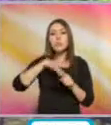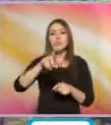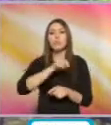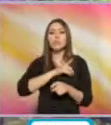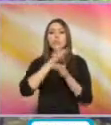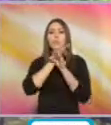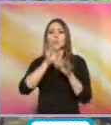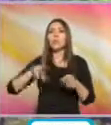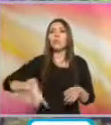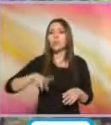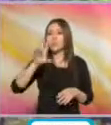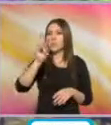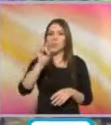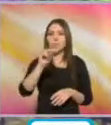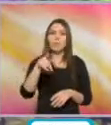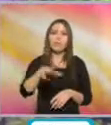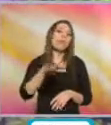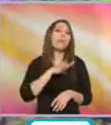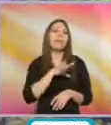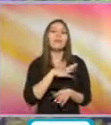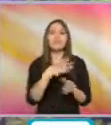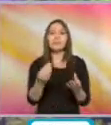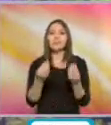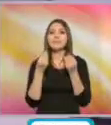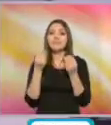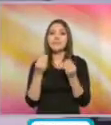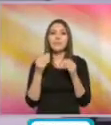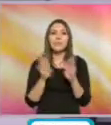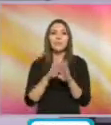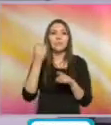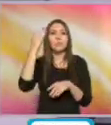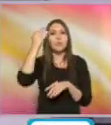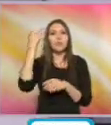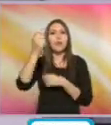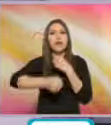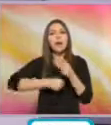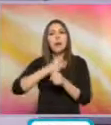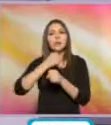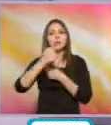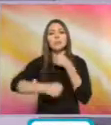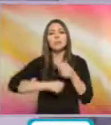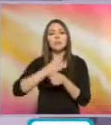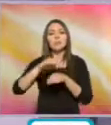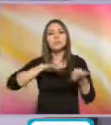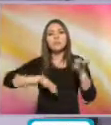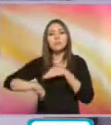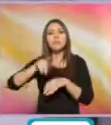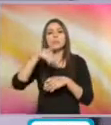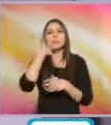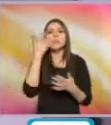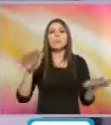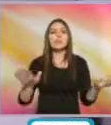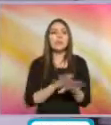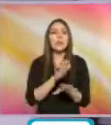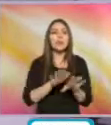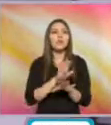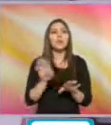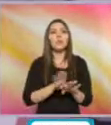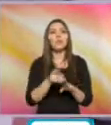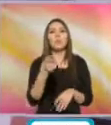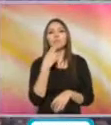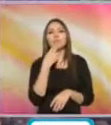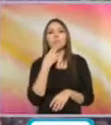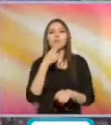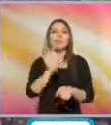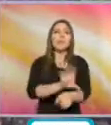declaración de un gobierno y demás. Hay tendencias que llevan ya bastantes años en cambiar la manera en que consumes, cómo se produce y